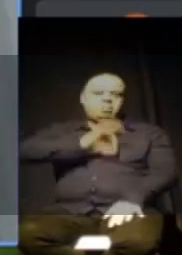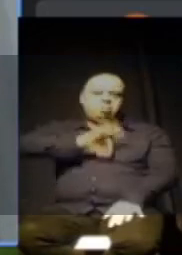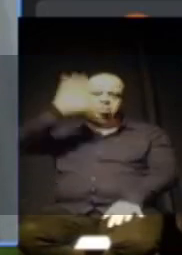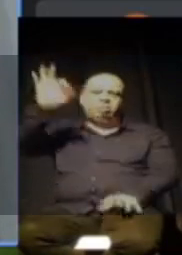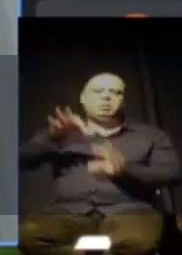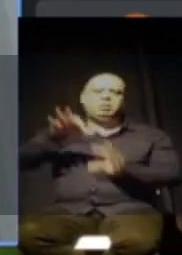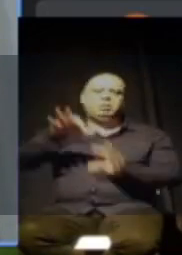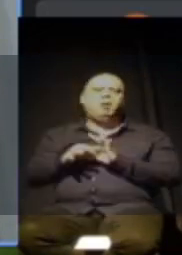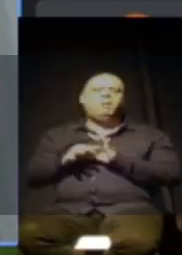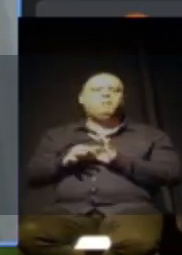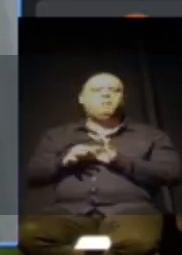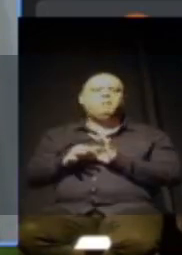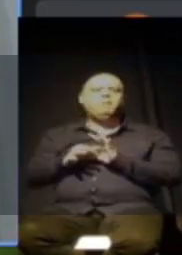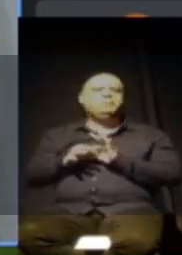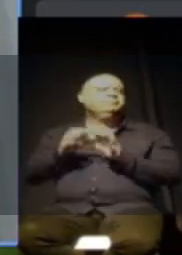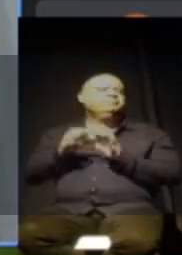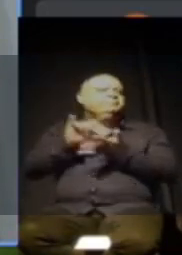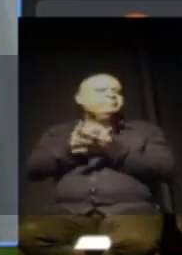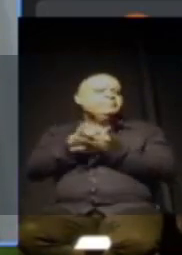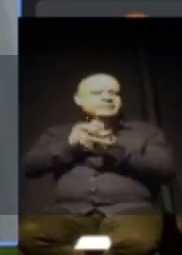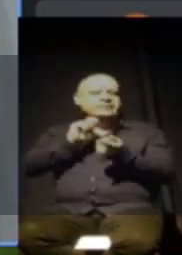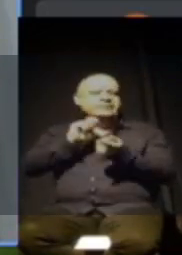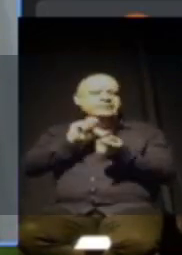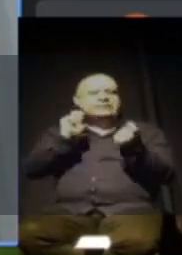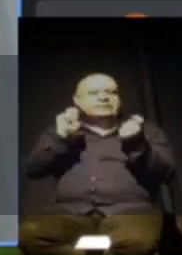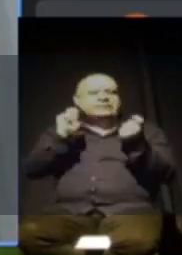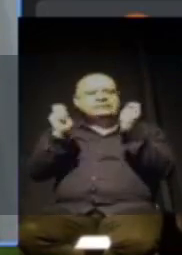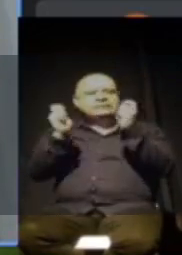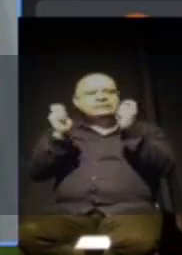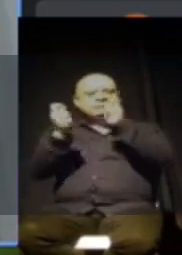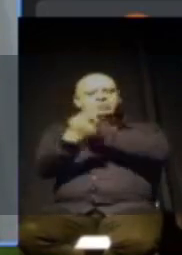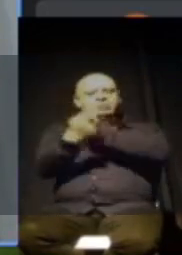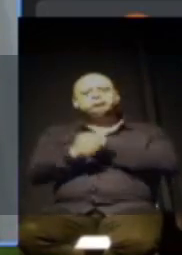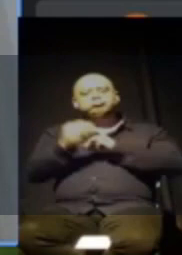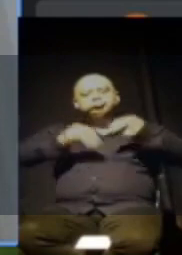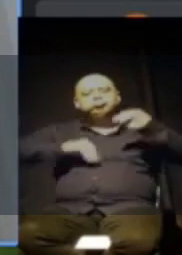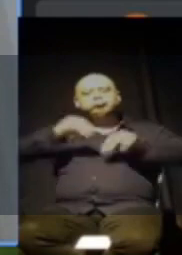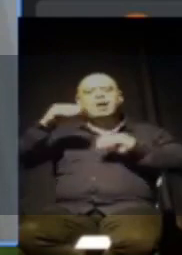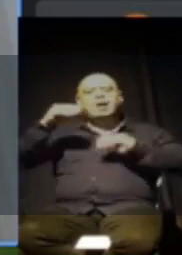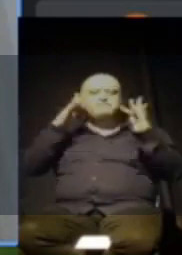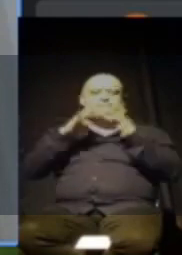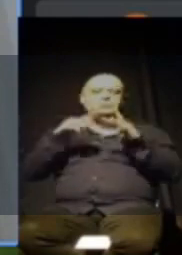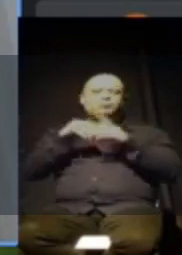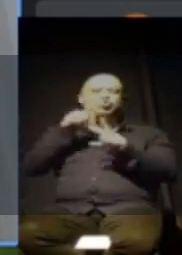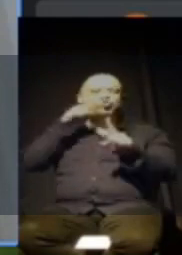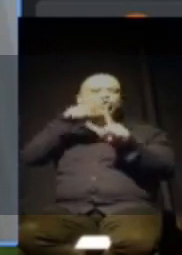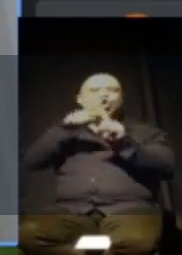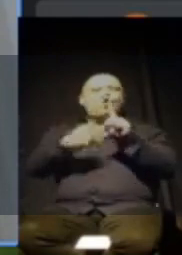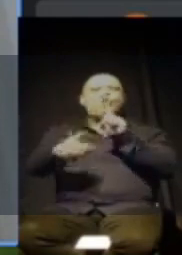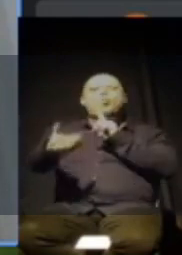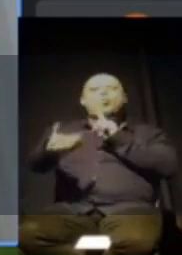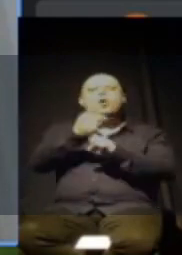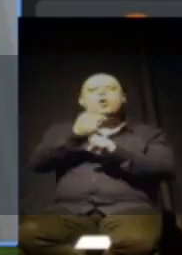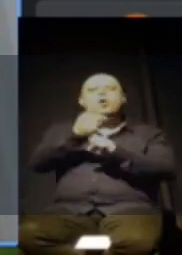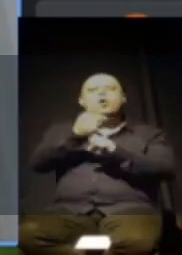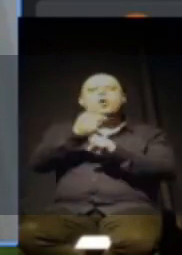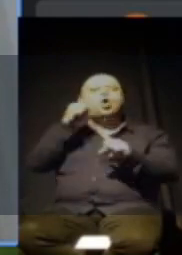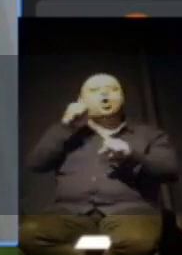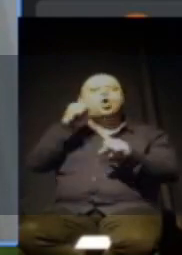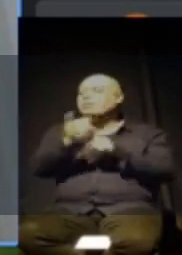pensados, que habría convertido paulatinamente en un arreglo sistémico coherente y eficaz destinado a cumplir con un solo objetivo,